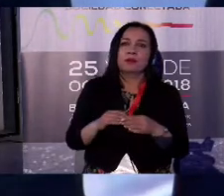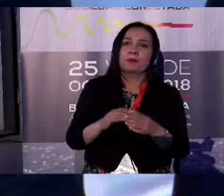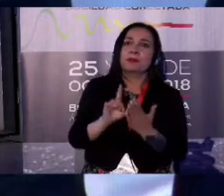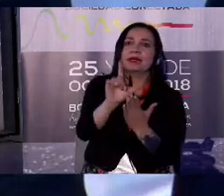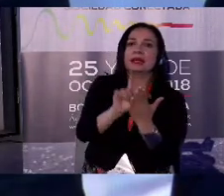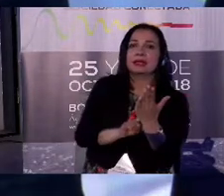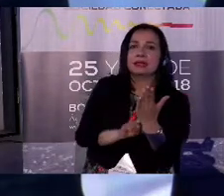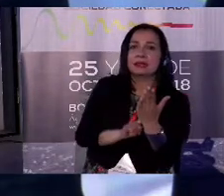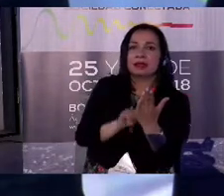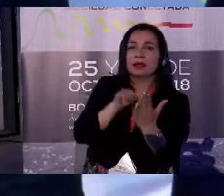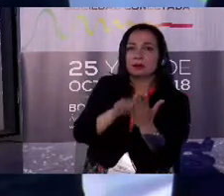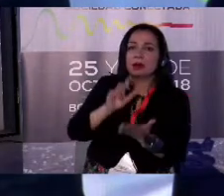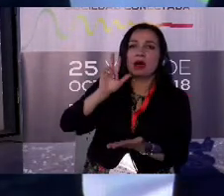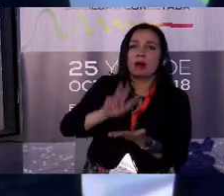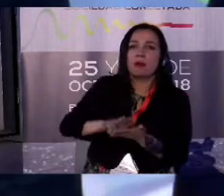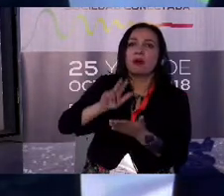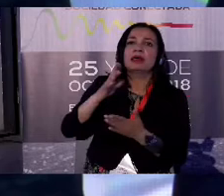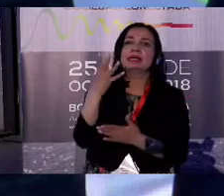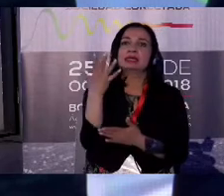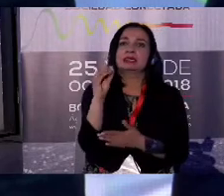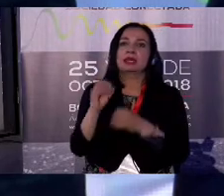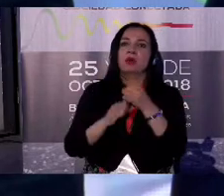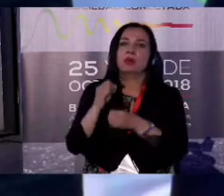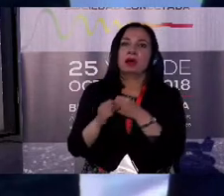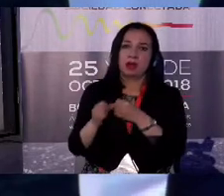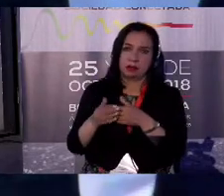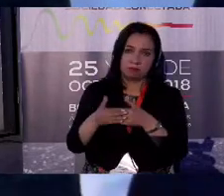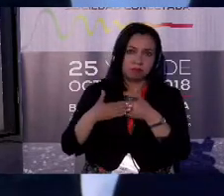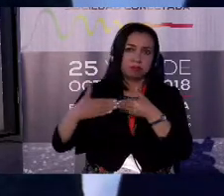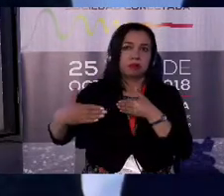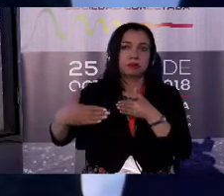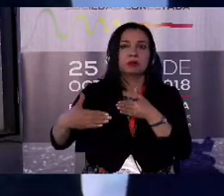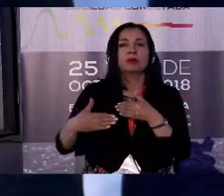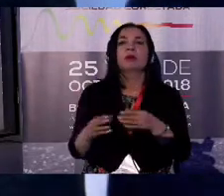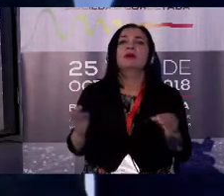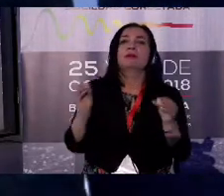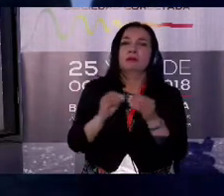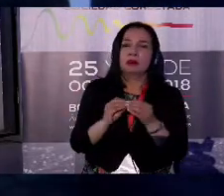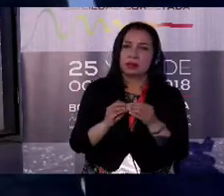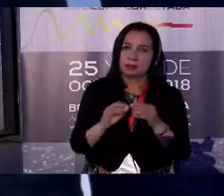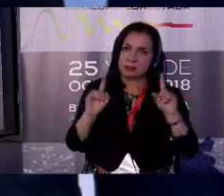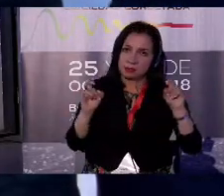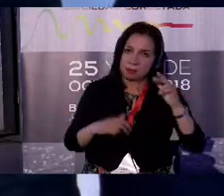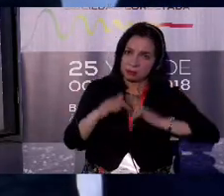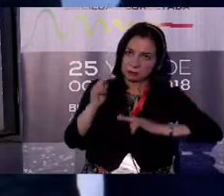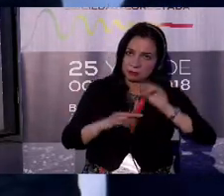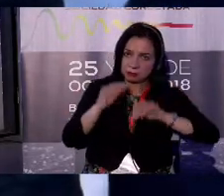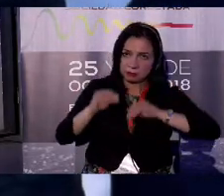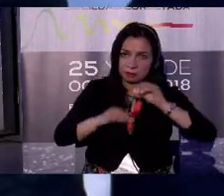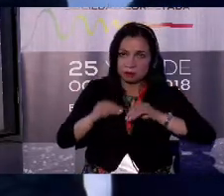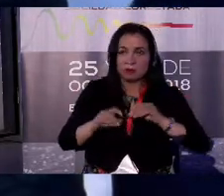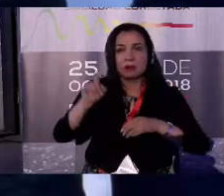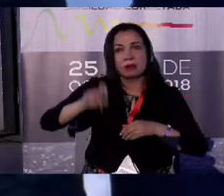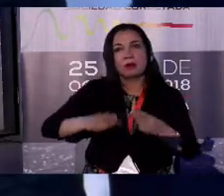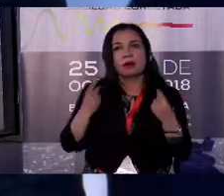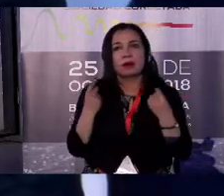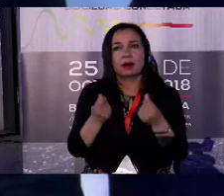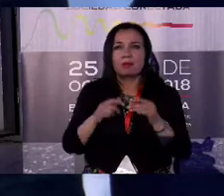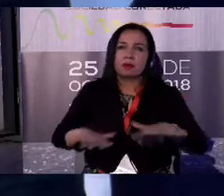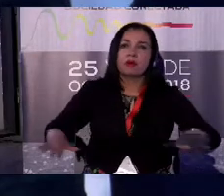hasta de 50 años. También la parte de infraestructura, se tiene que facilitar el rápido despliegue de